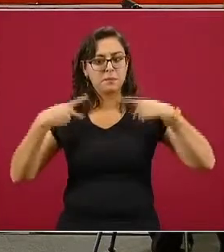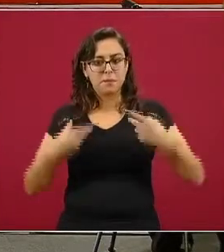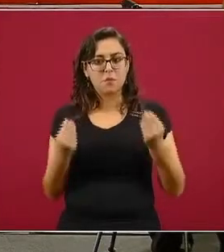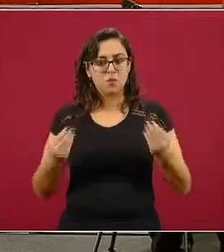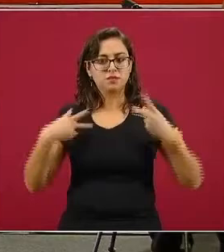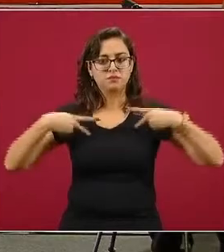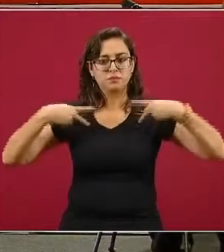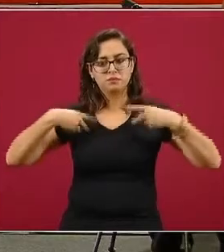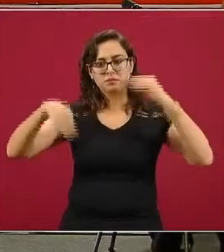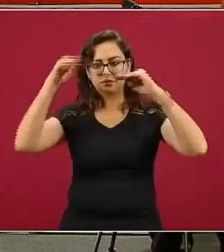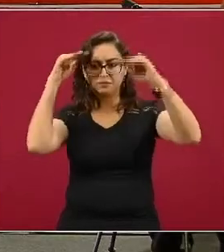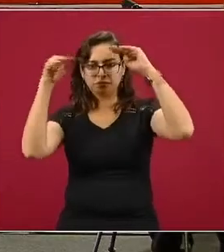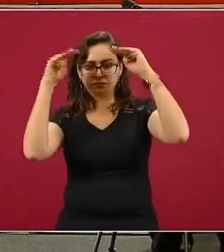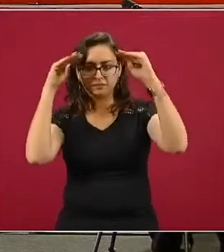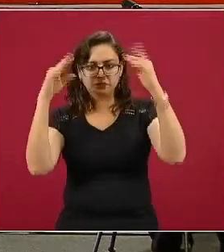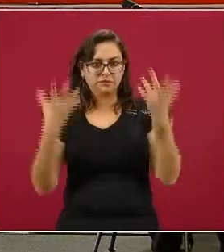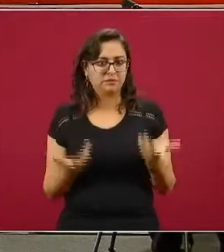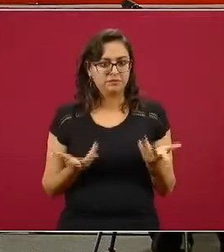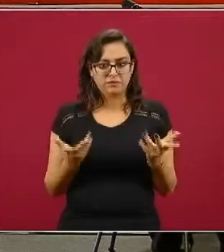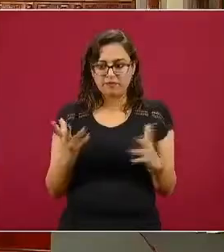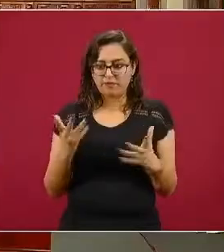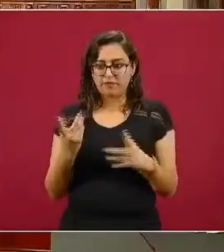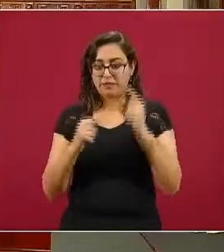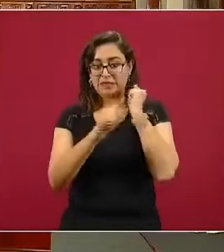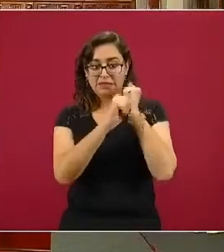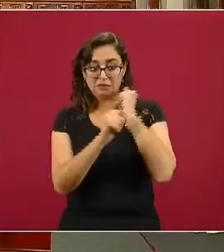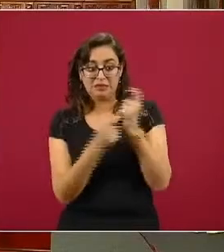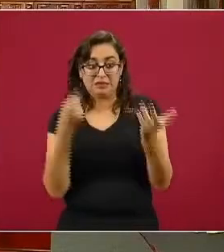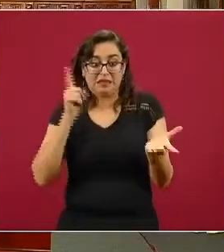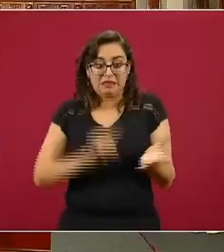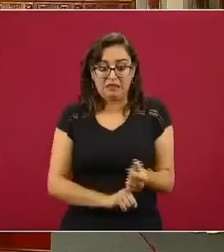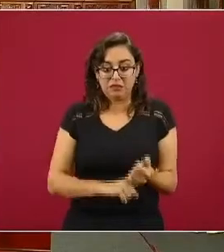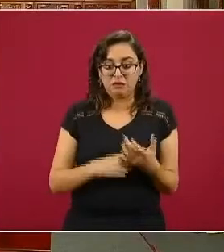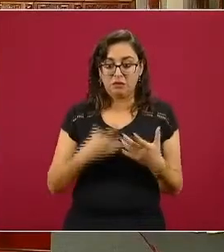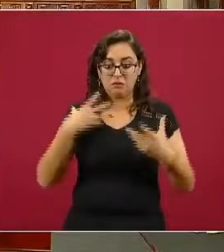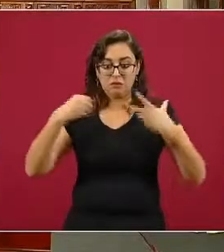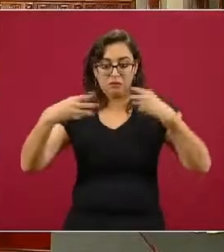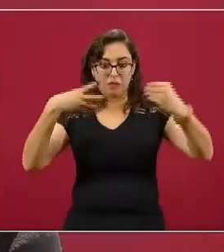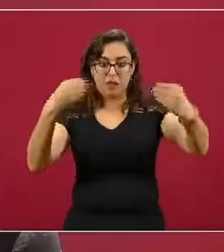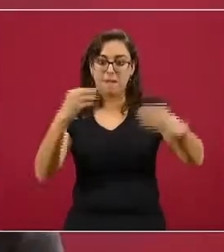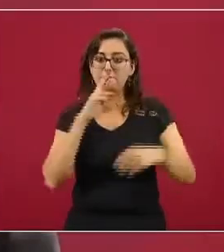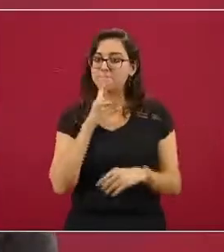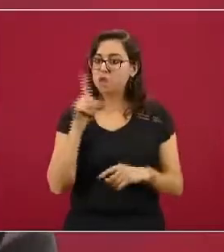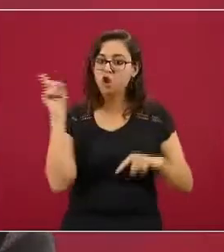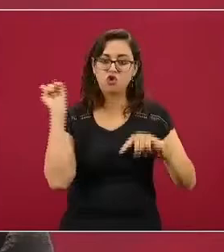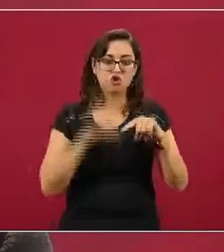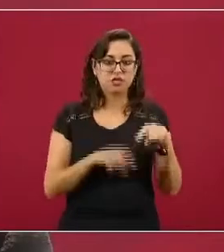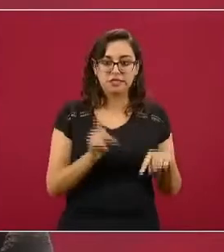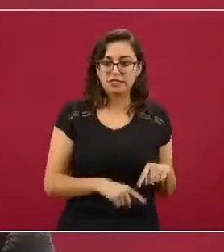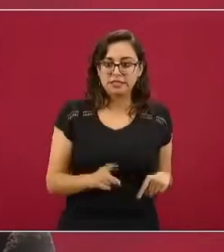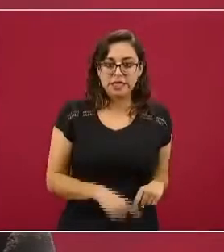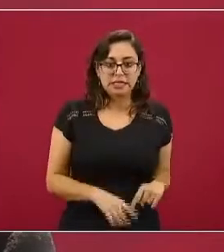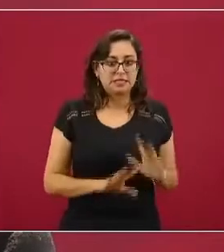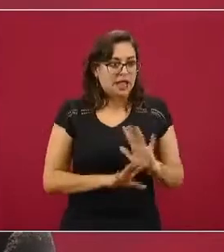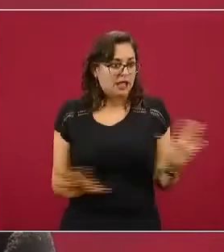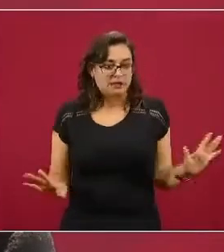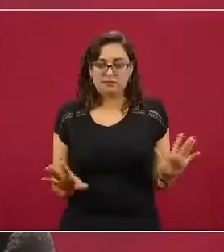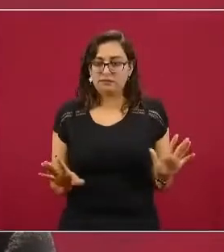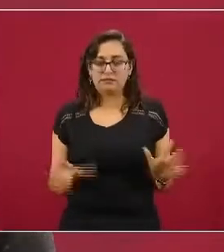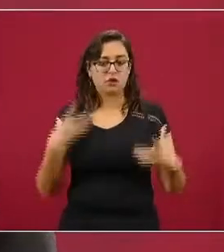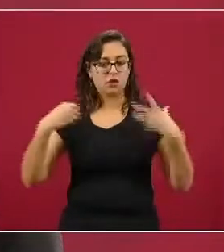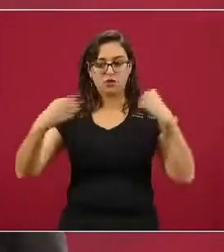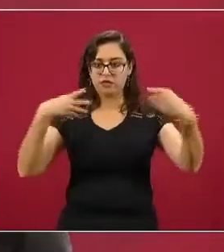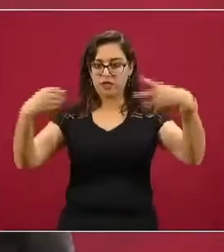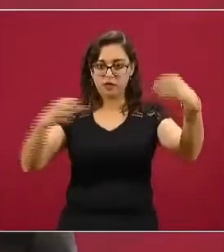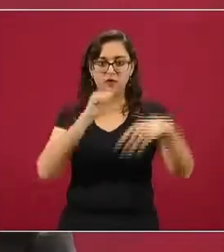es, si hay riesgo de contagio en los transportes, quitemos transporte porque entonces hay menos espacio de contagio,